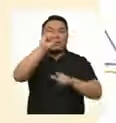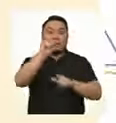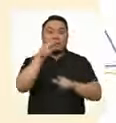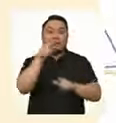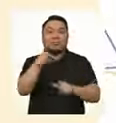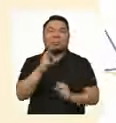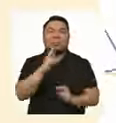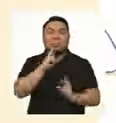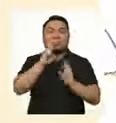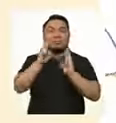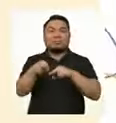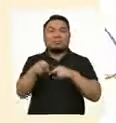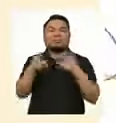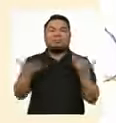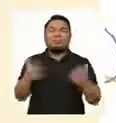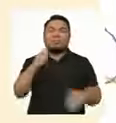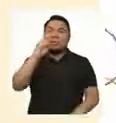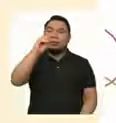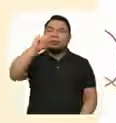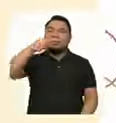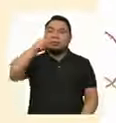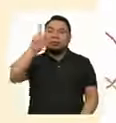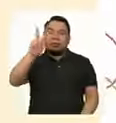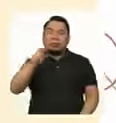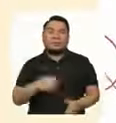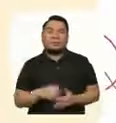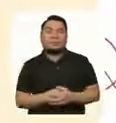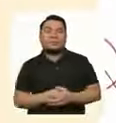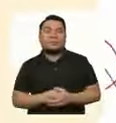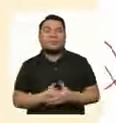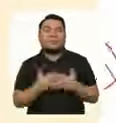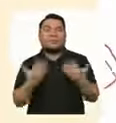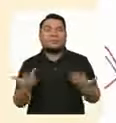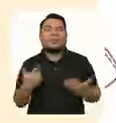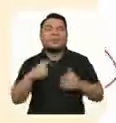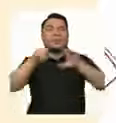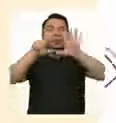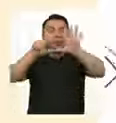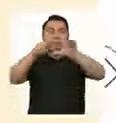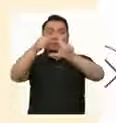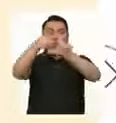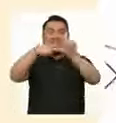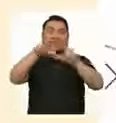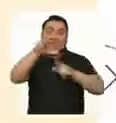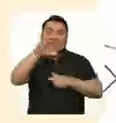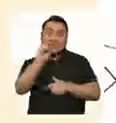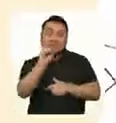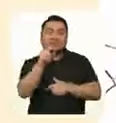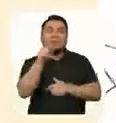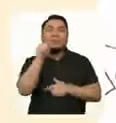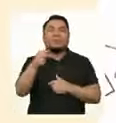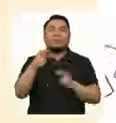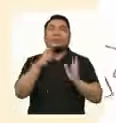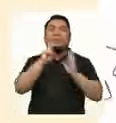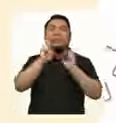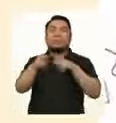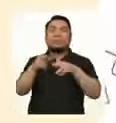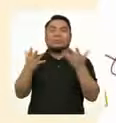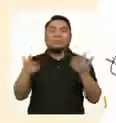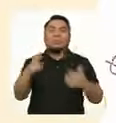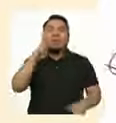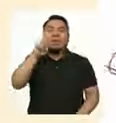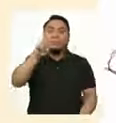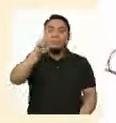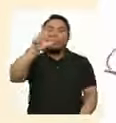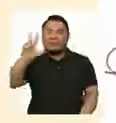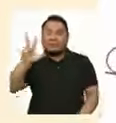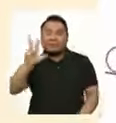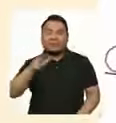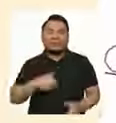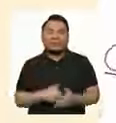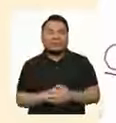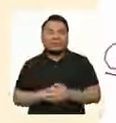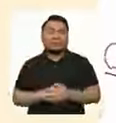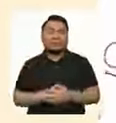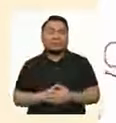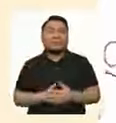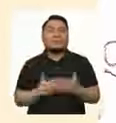teniendo como resultado 2 décimas. 7 entre 30, teniendo como resultado 23